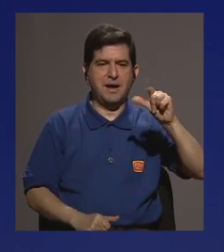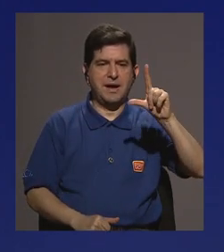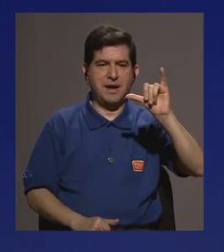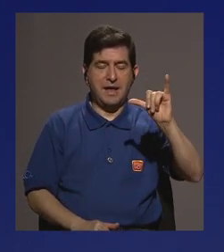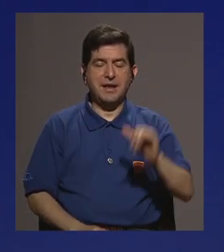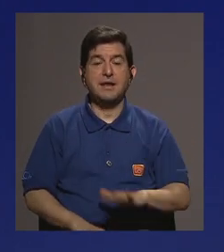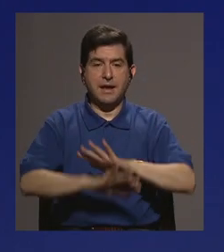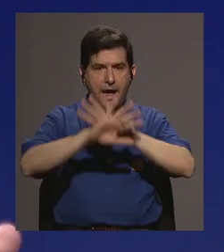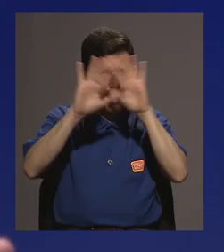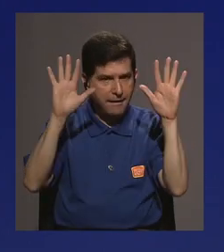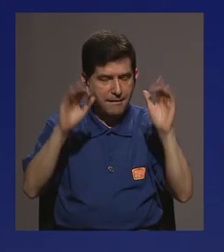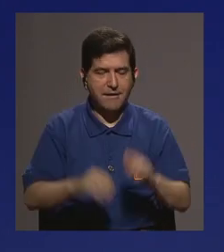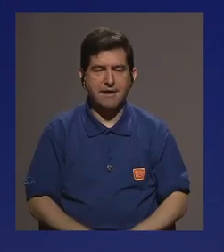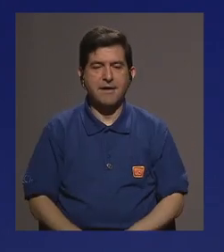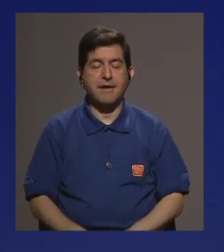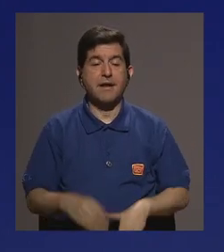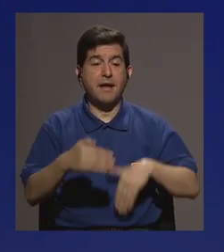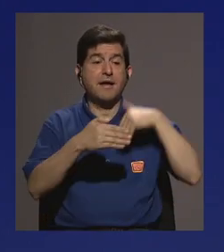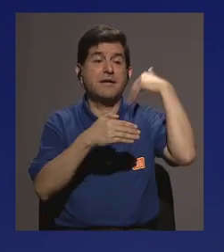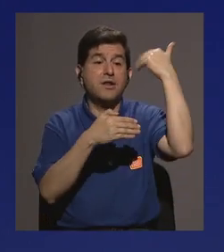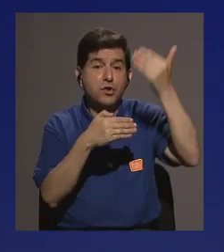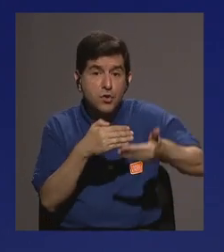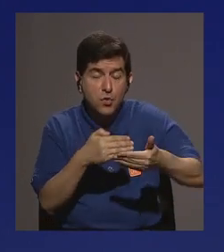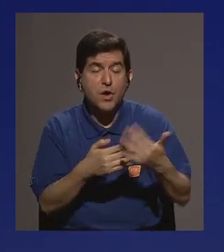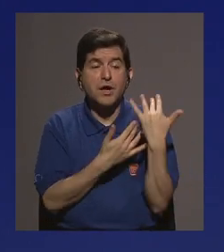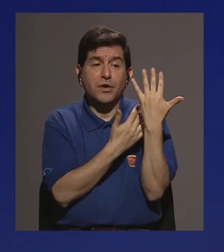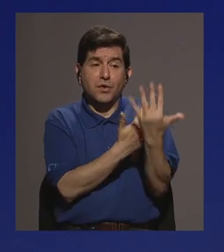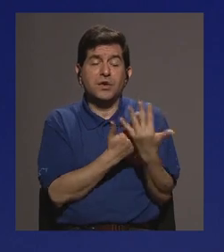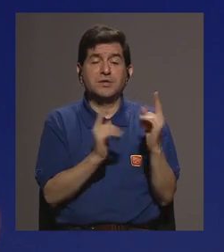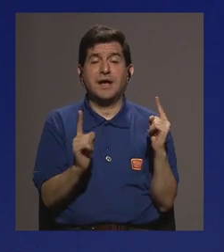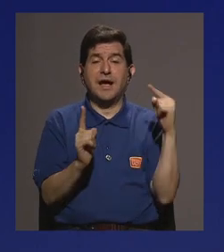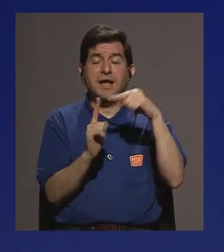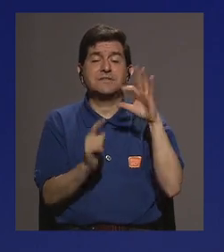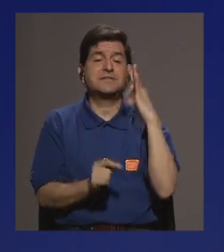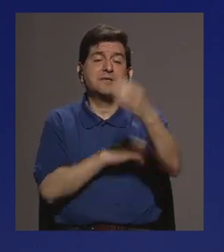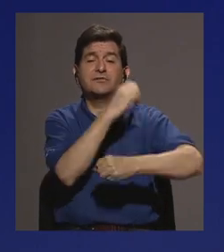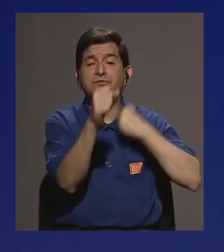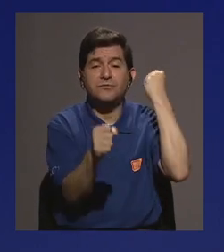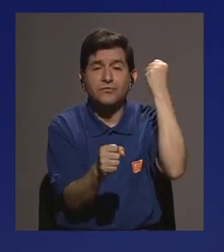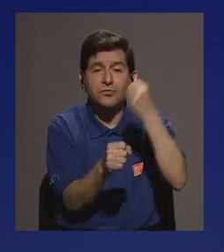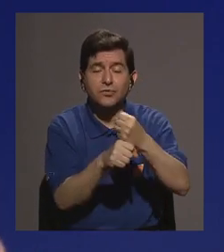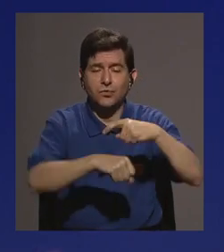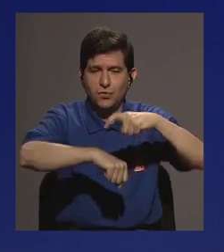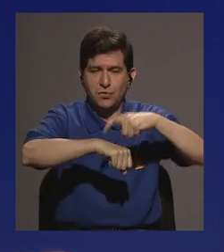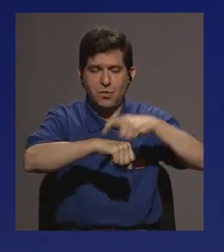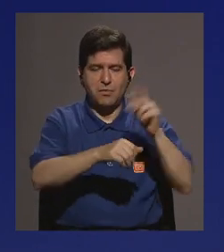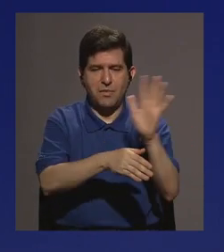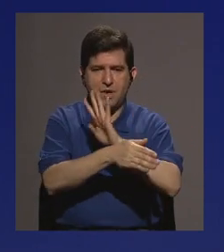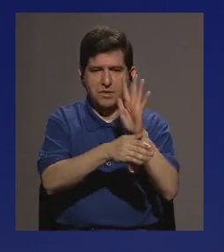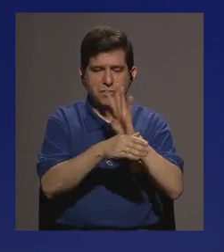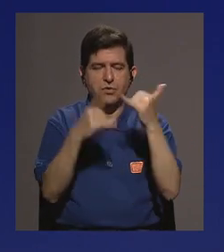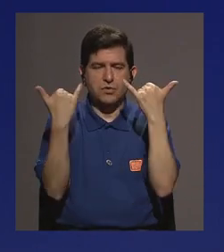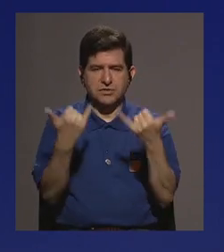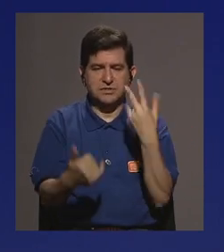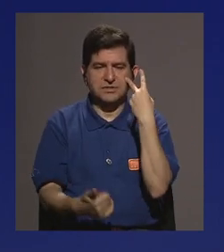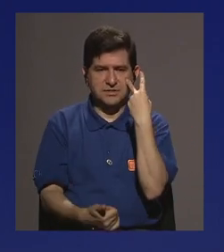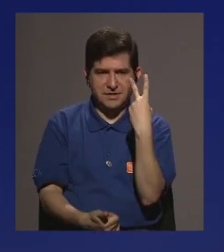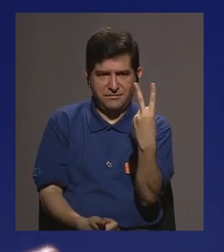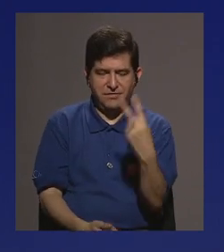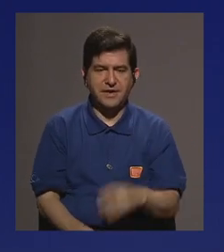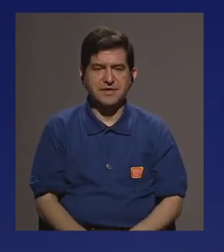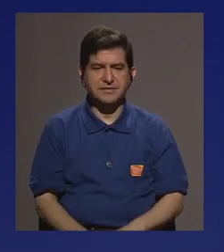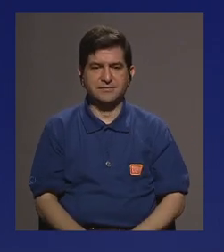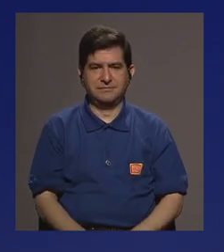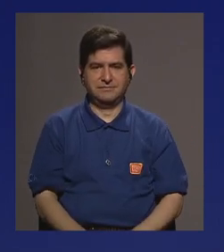haciendo la salvedad de que después del estreno habrá que esperar hasta el próximo año que es cuando la película se va a poder